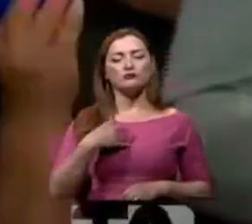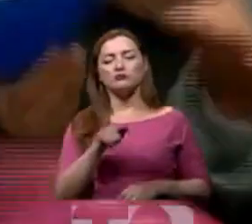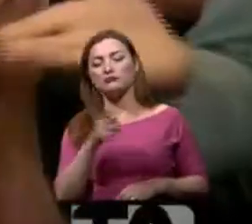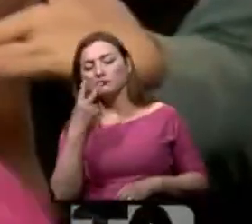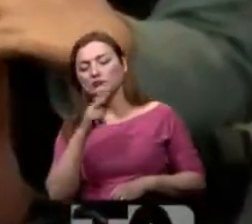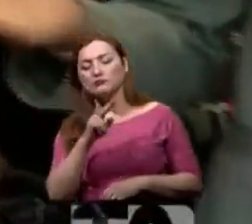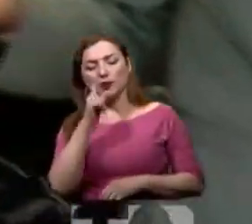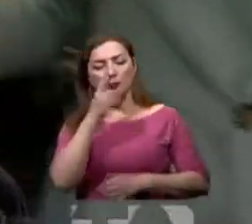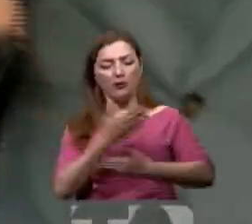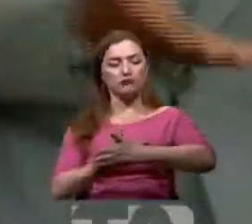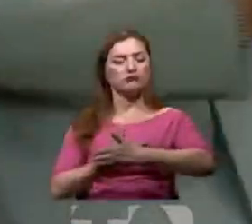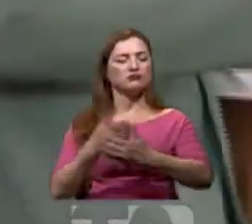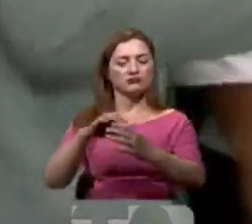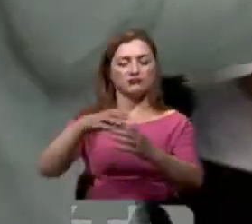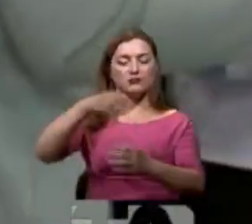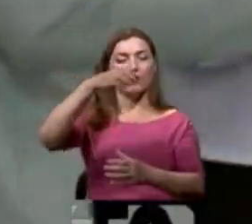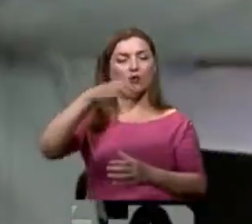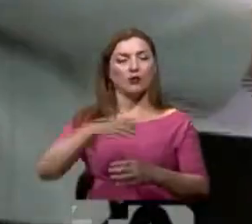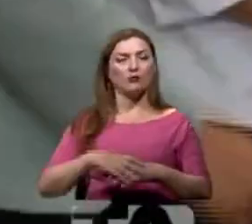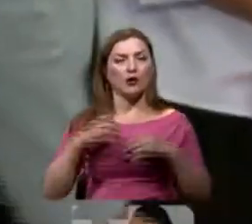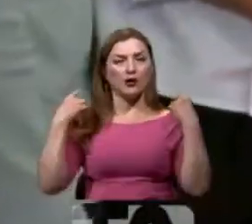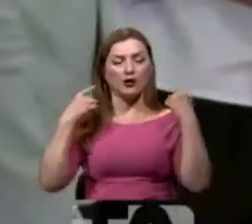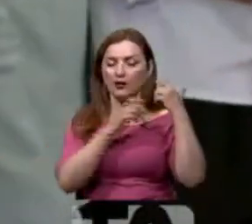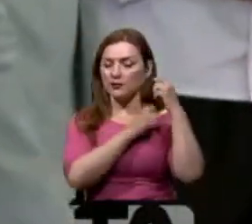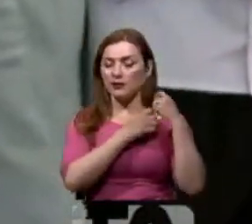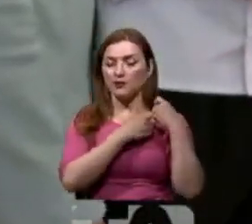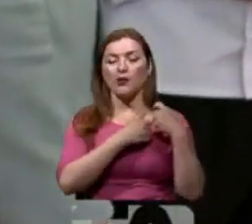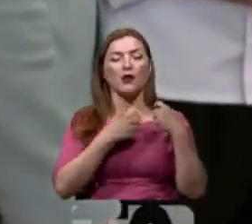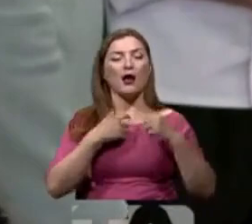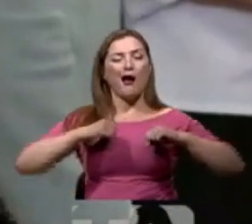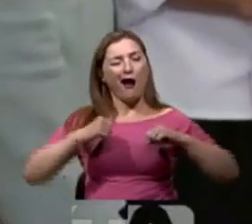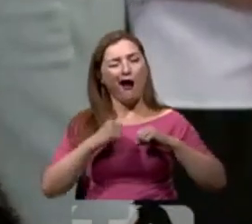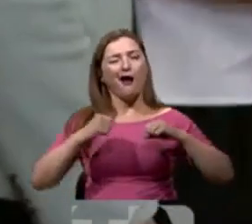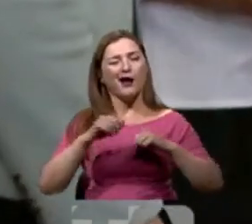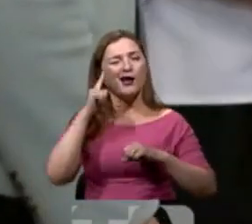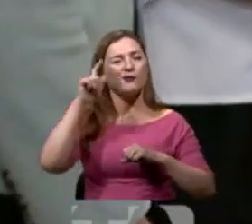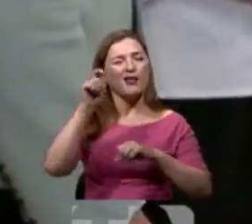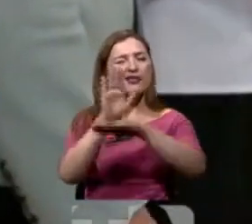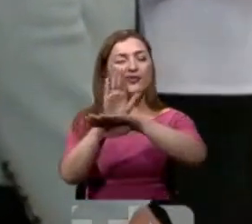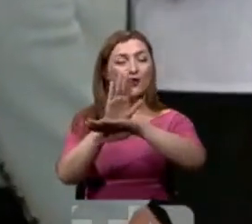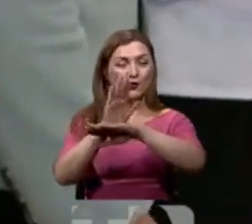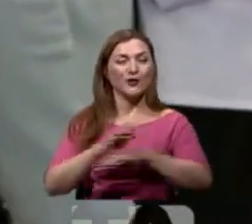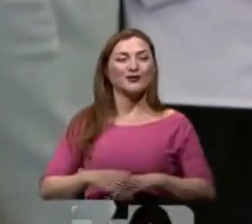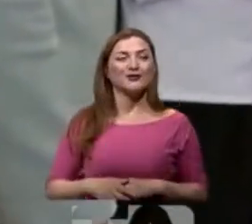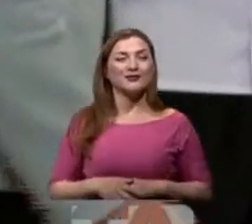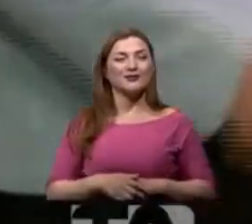acá que hay una guagua chilindrina. ¿Cómo así? Esa es una guagua réplica de las de